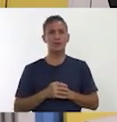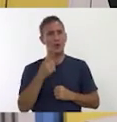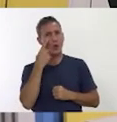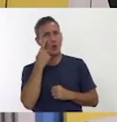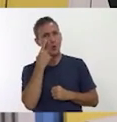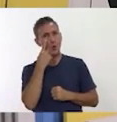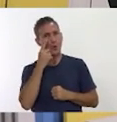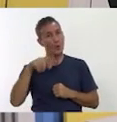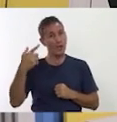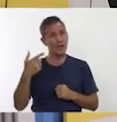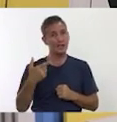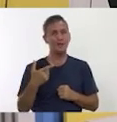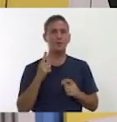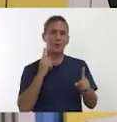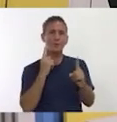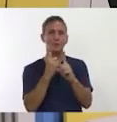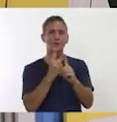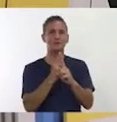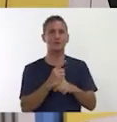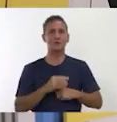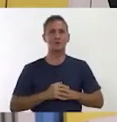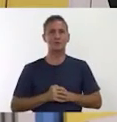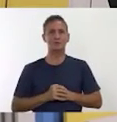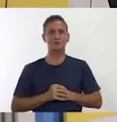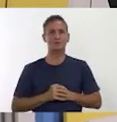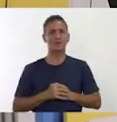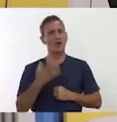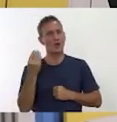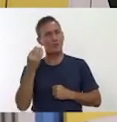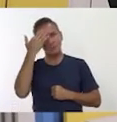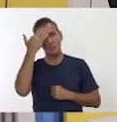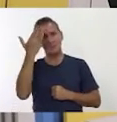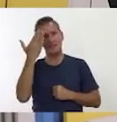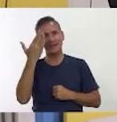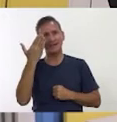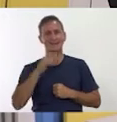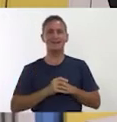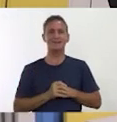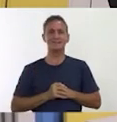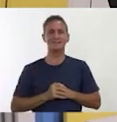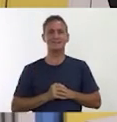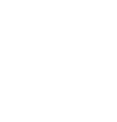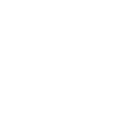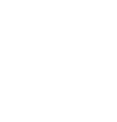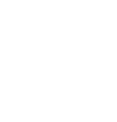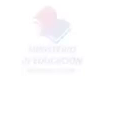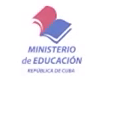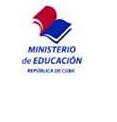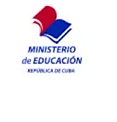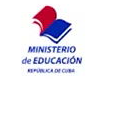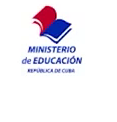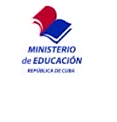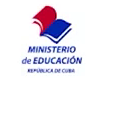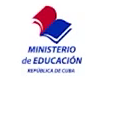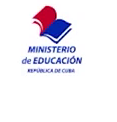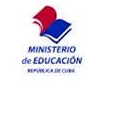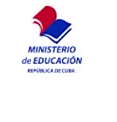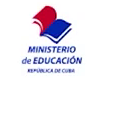Nos vemos en el próximo encuentro y muchas gracias por la atención prestada.